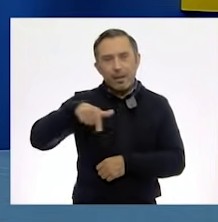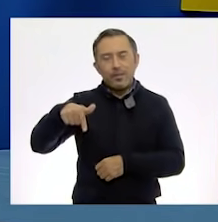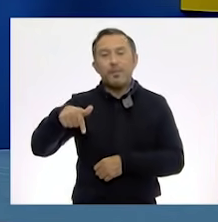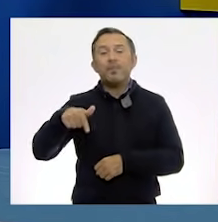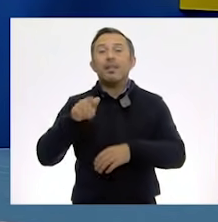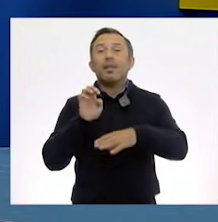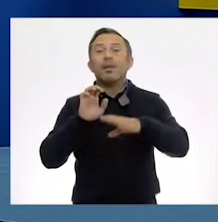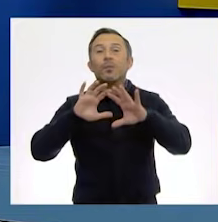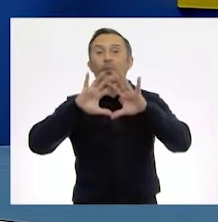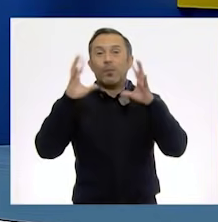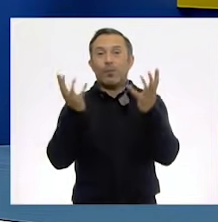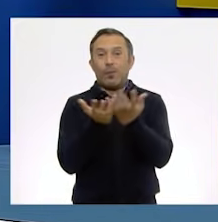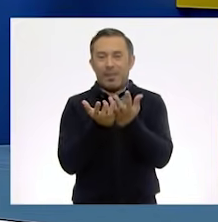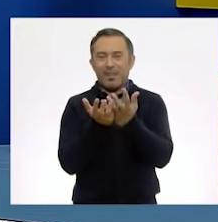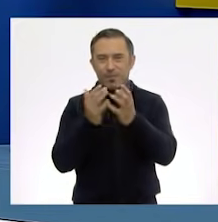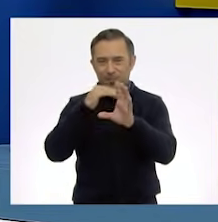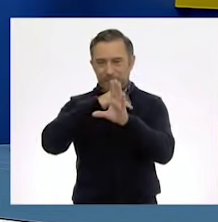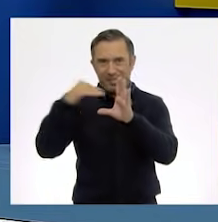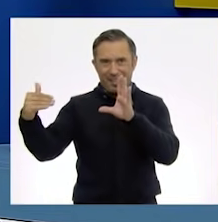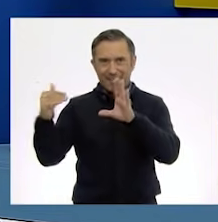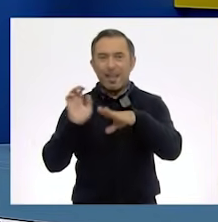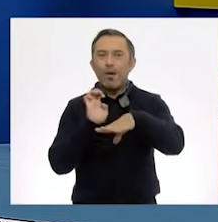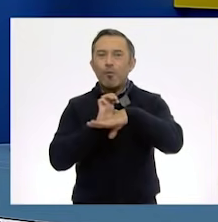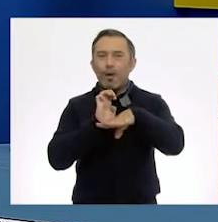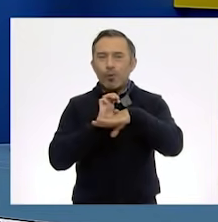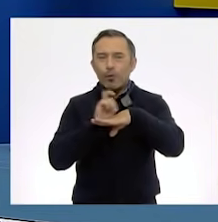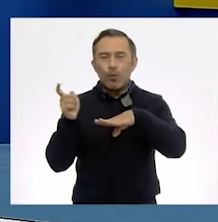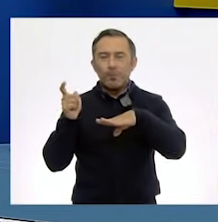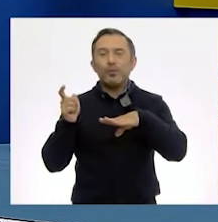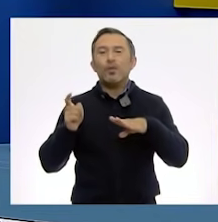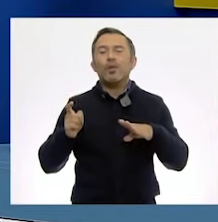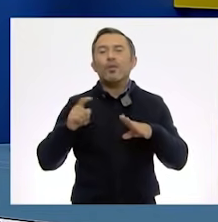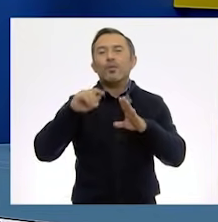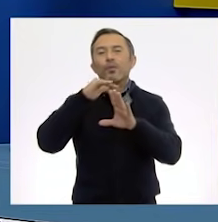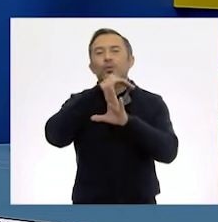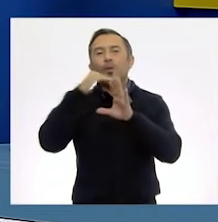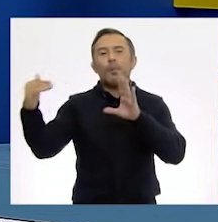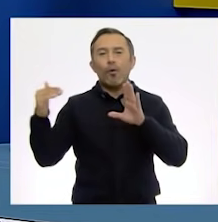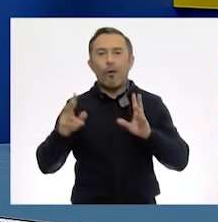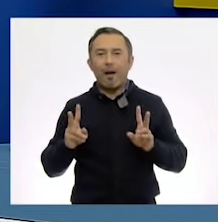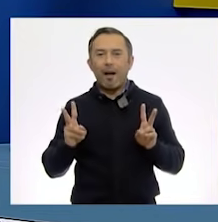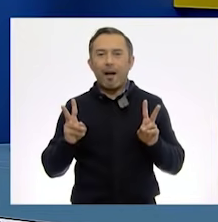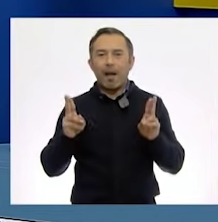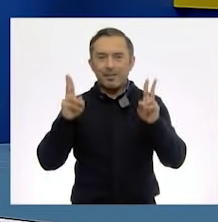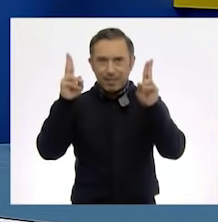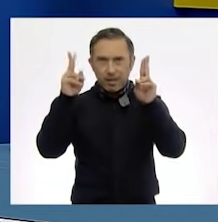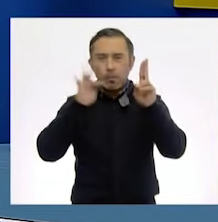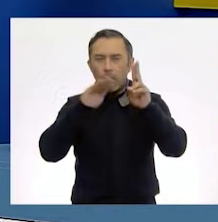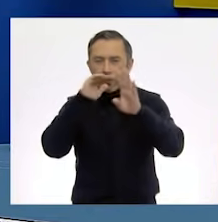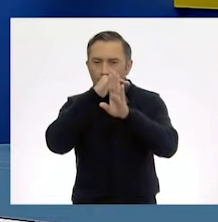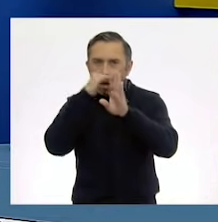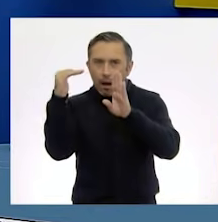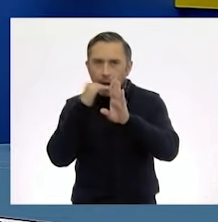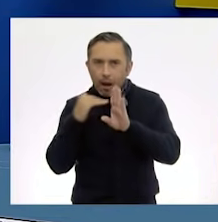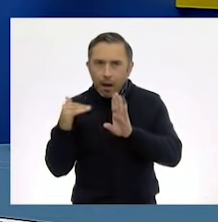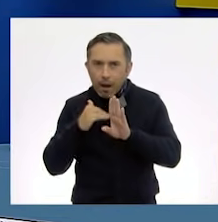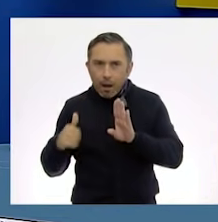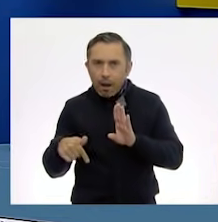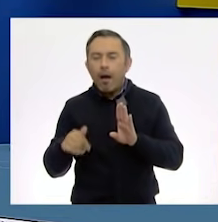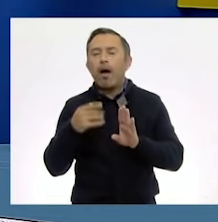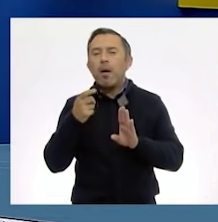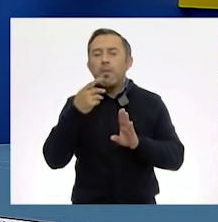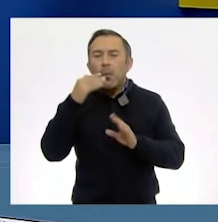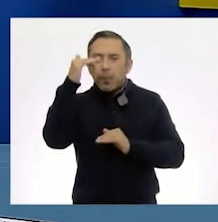Ecuador y del Trópico de Cáncer, donde podemos ubicar estas regiones que nos permiten un clima propicio para